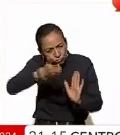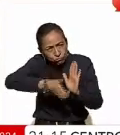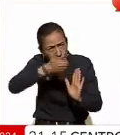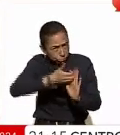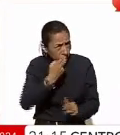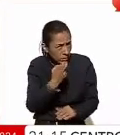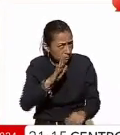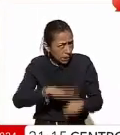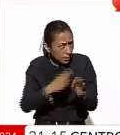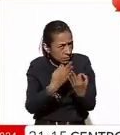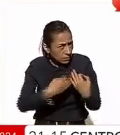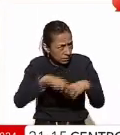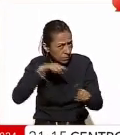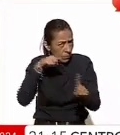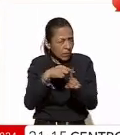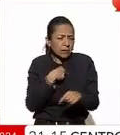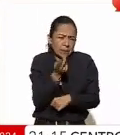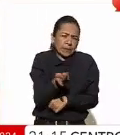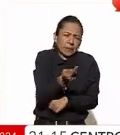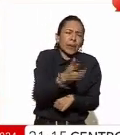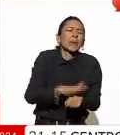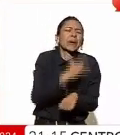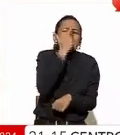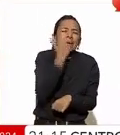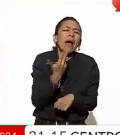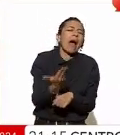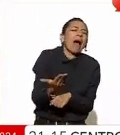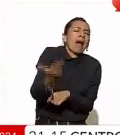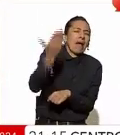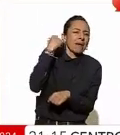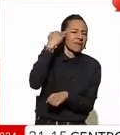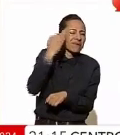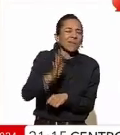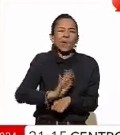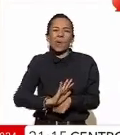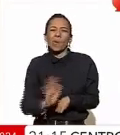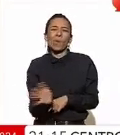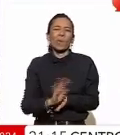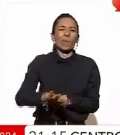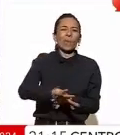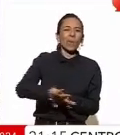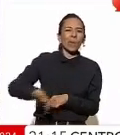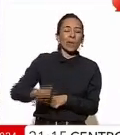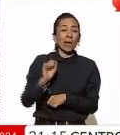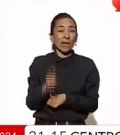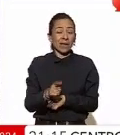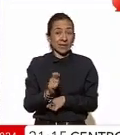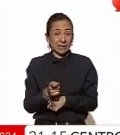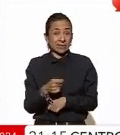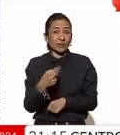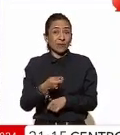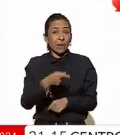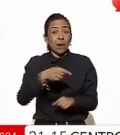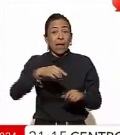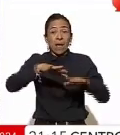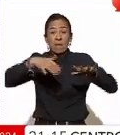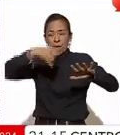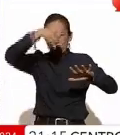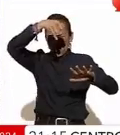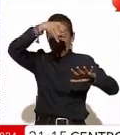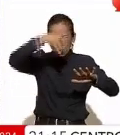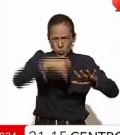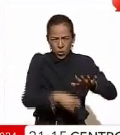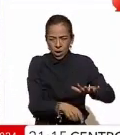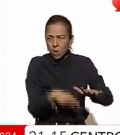pregunto porque durante mucho tiempo esto se hizo a un lado. ¿Recuerdan ustedes el que se hablaba de el famoso tesorito en aguas profundas, etcétera,